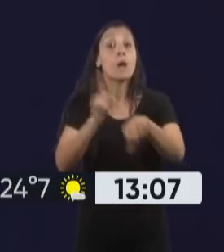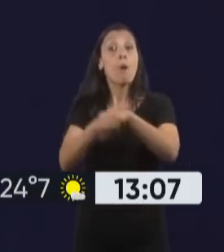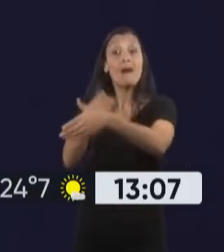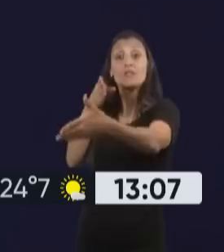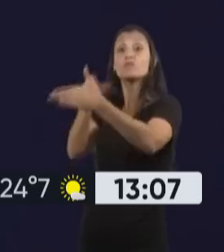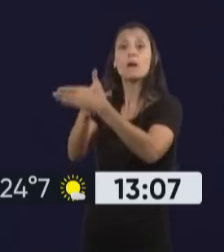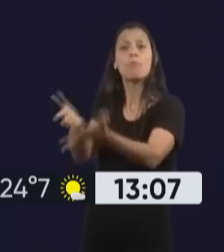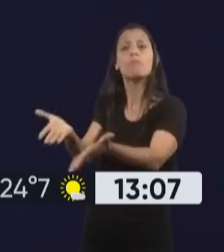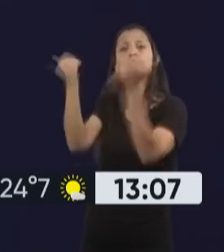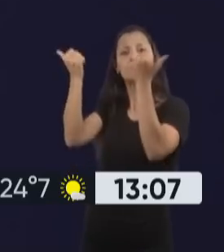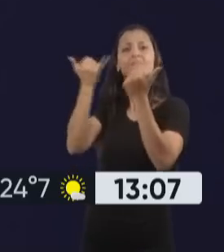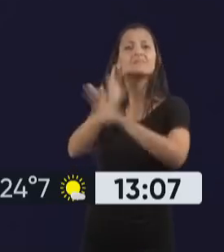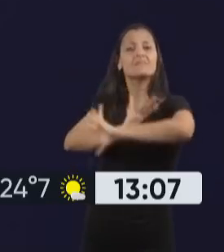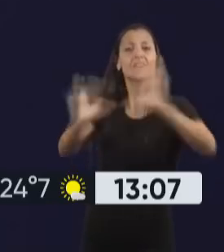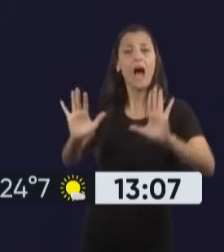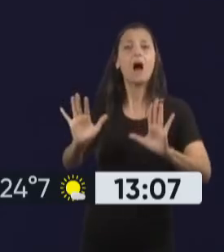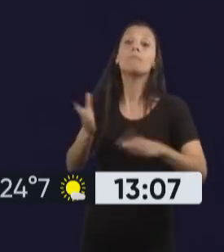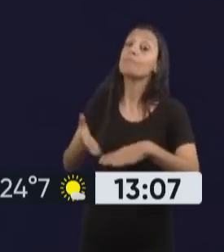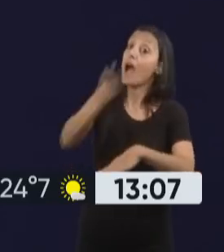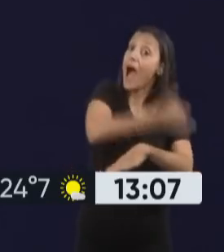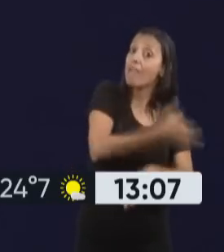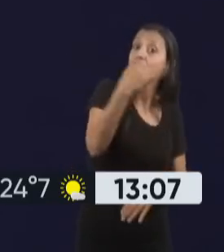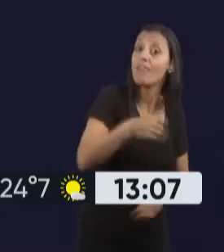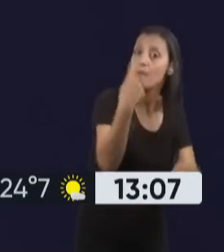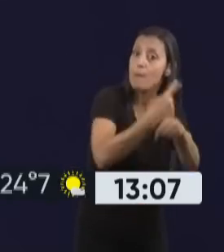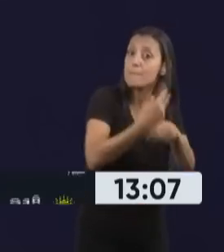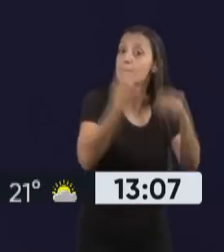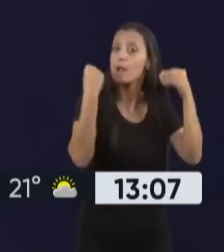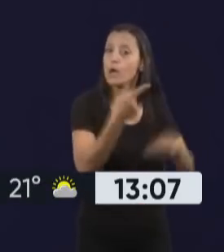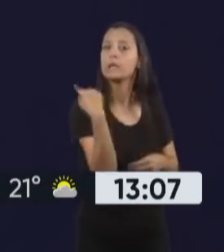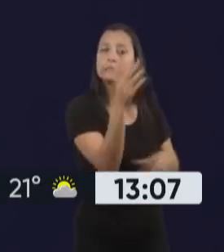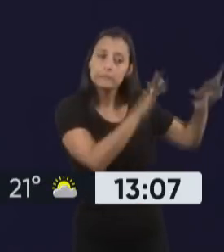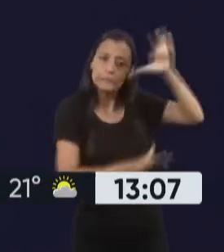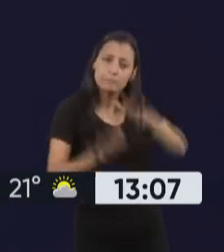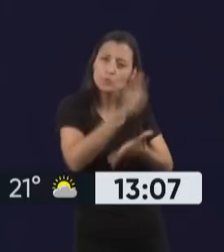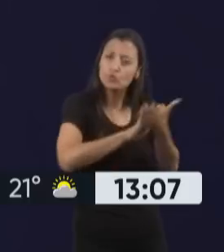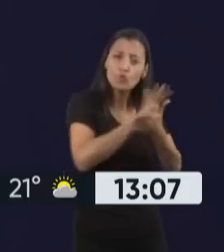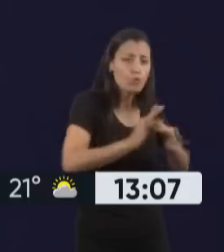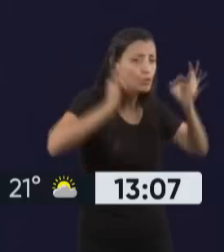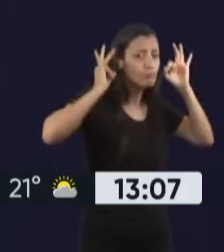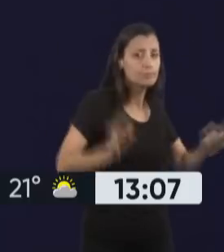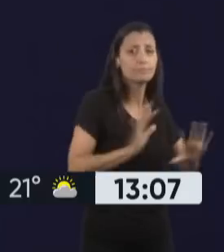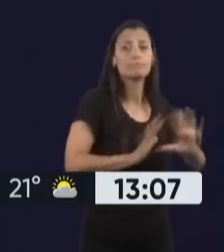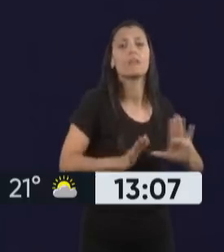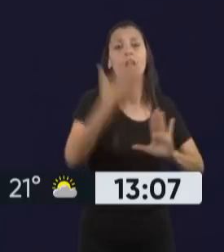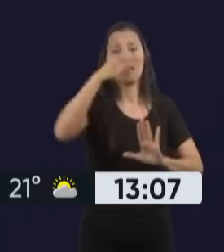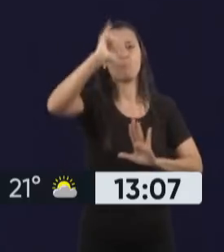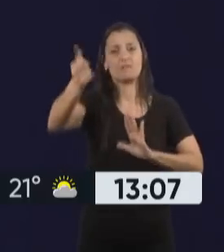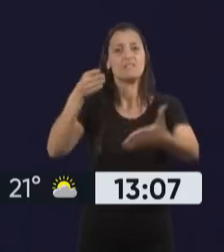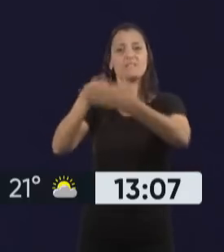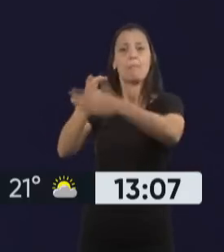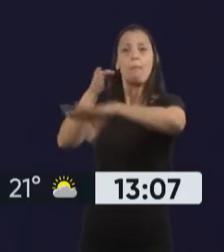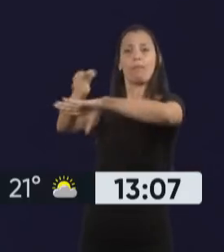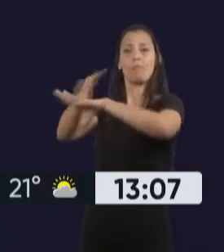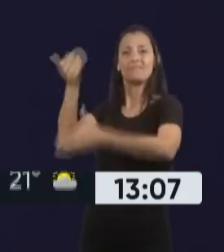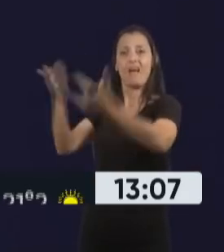Cuando se levante el cepo vamos a haber hecho tanto antes que va a ser casi un tema, una noticia menor. Y eso se va a dar, el